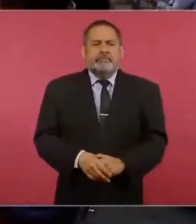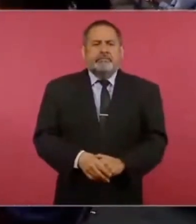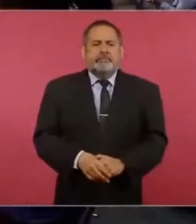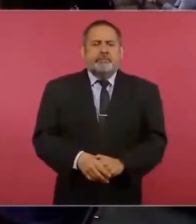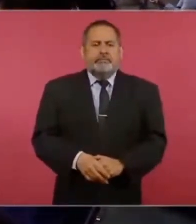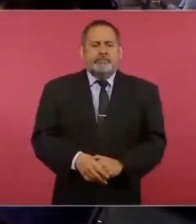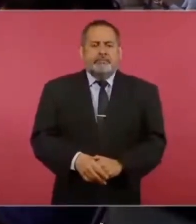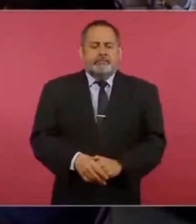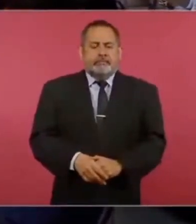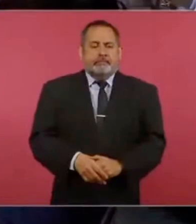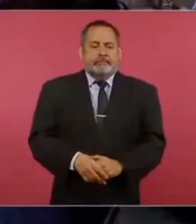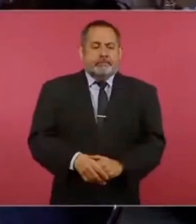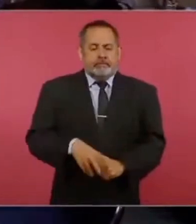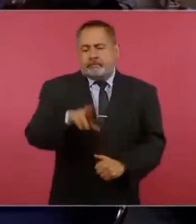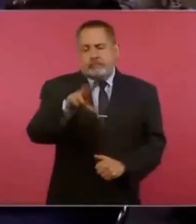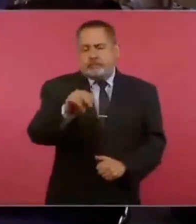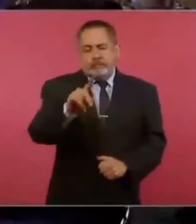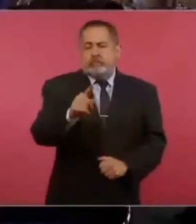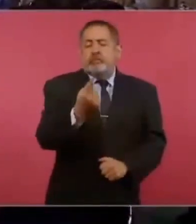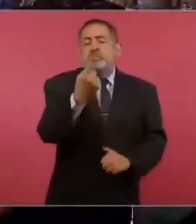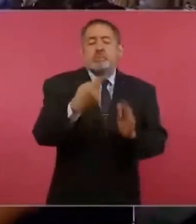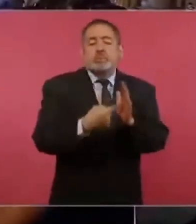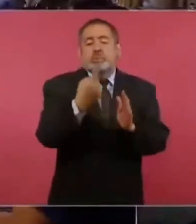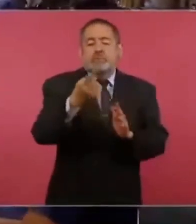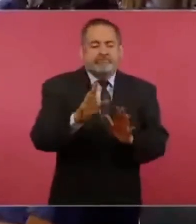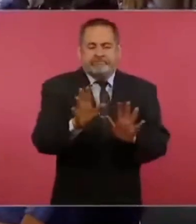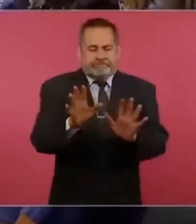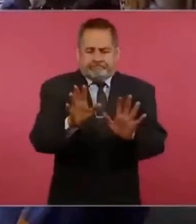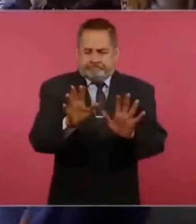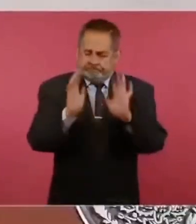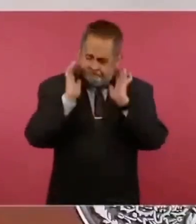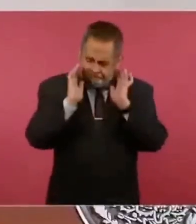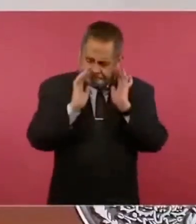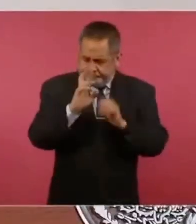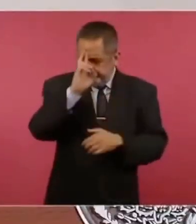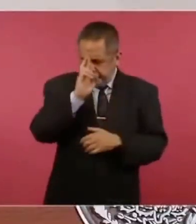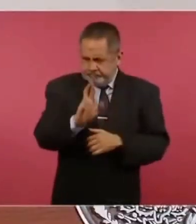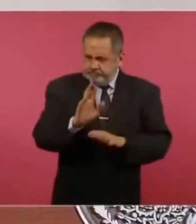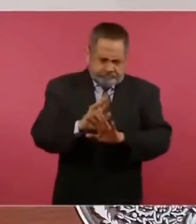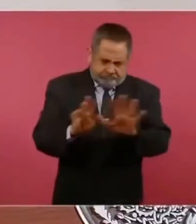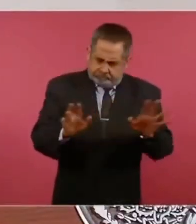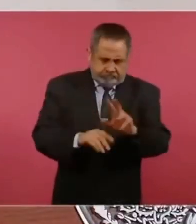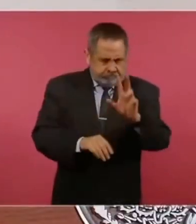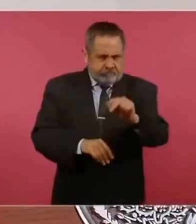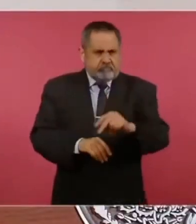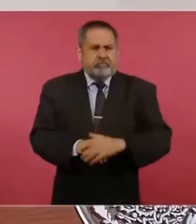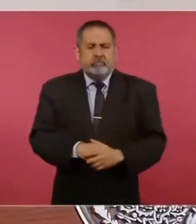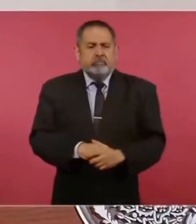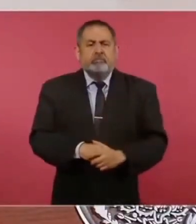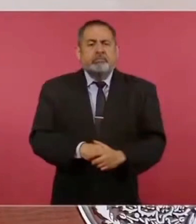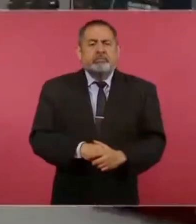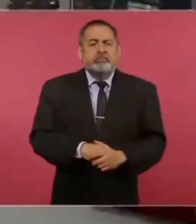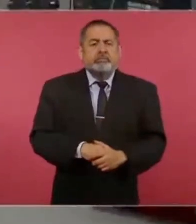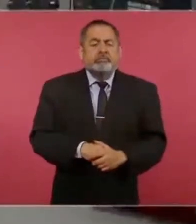Es que no es un asunto nada más, con todo respeto,